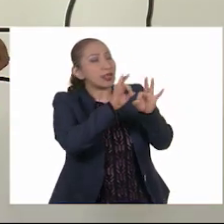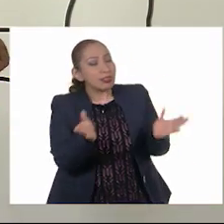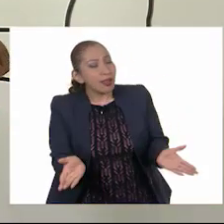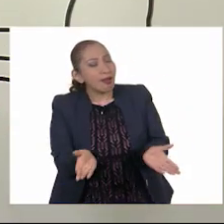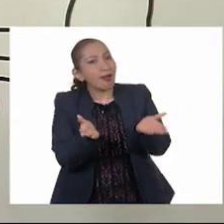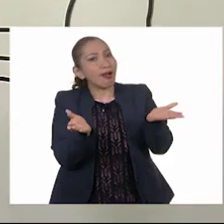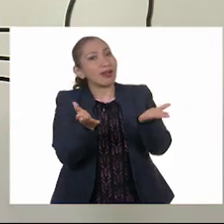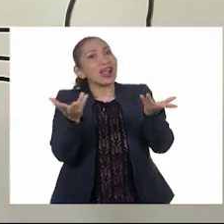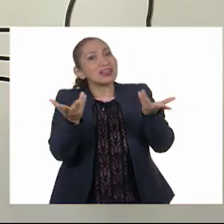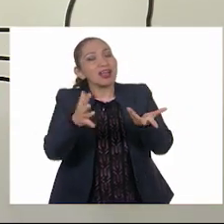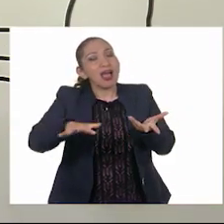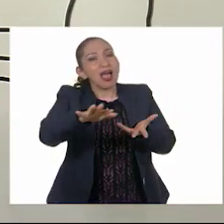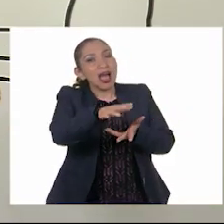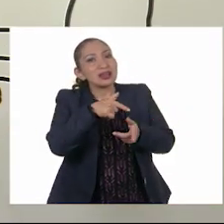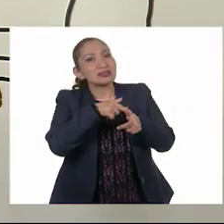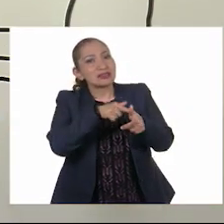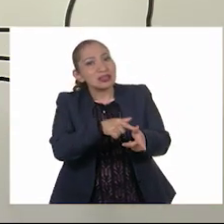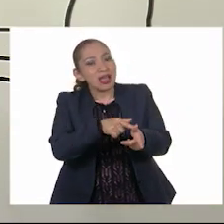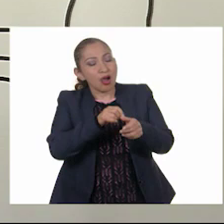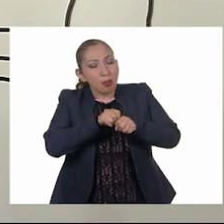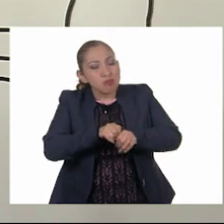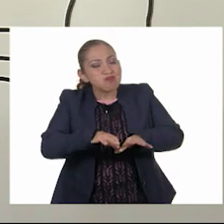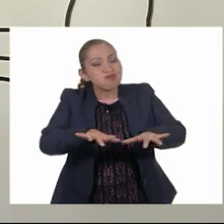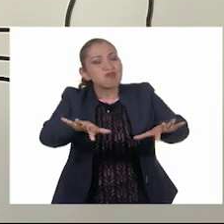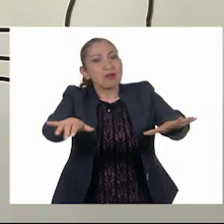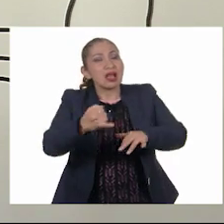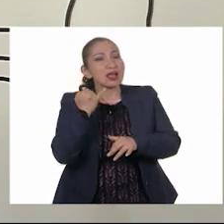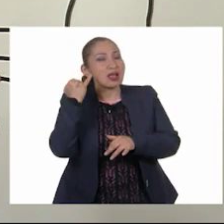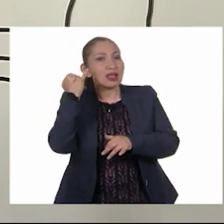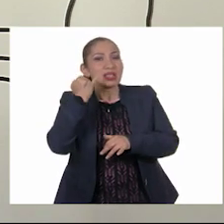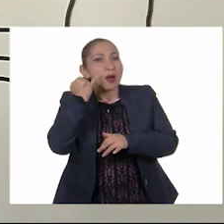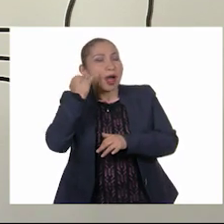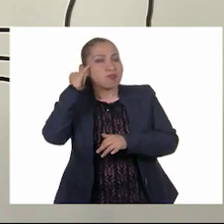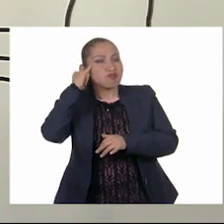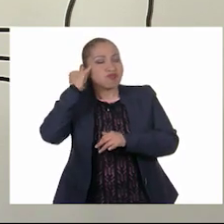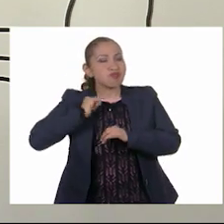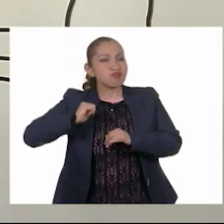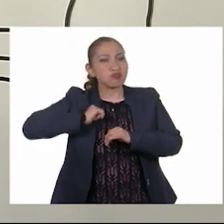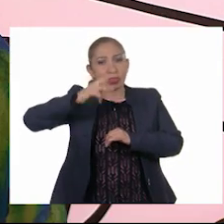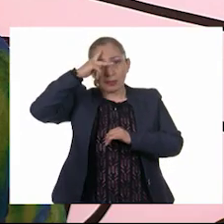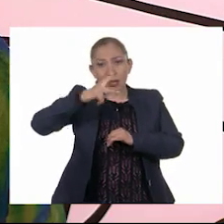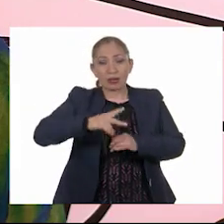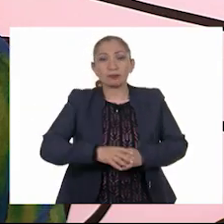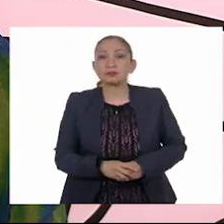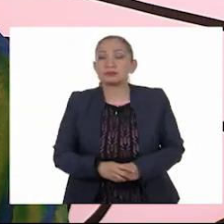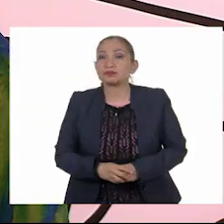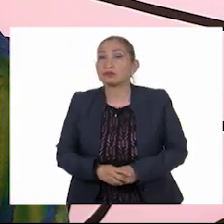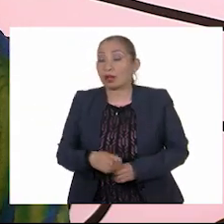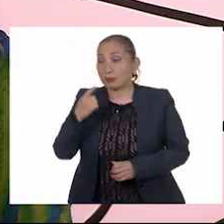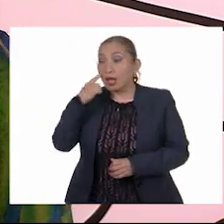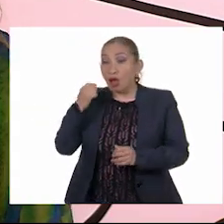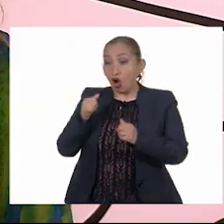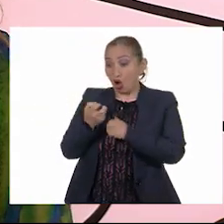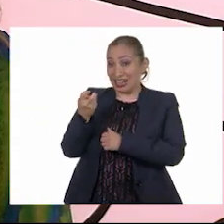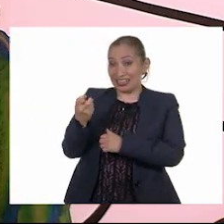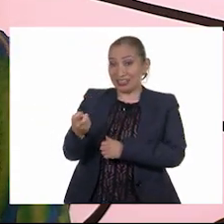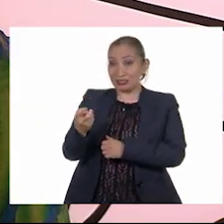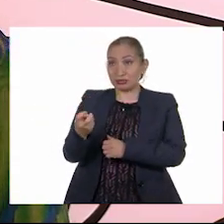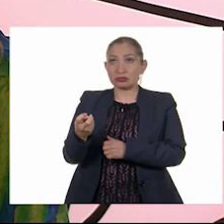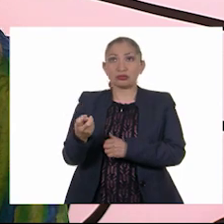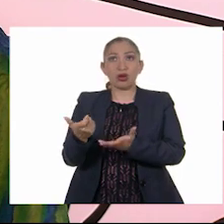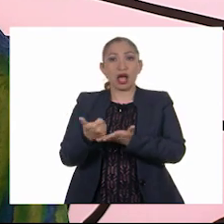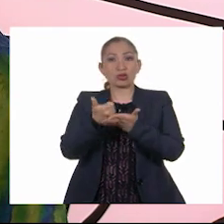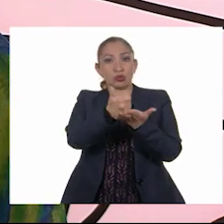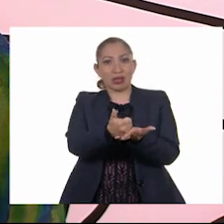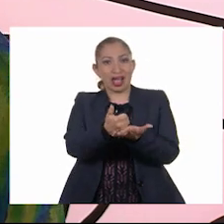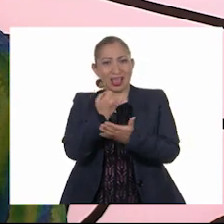fomentar y hacer que sigan existiendo las lenguas originarias de nuestro país? Pues es que a través de